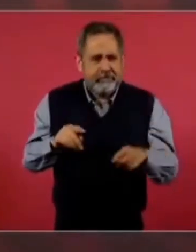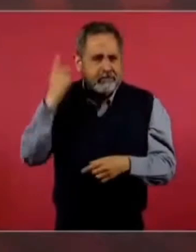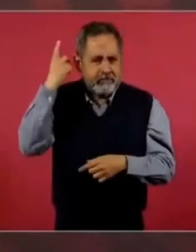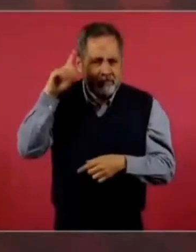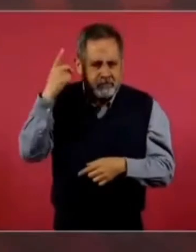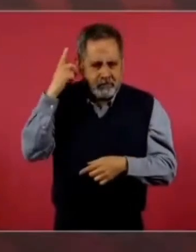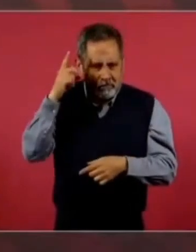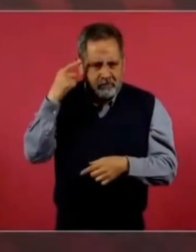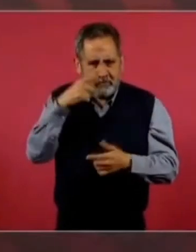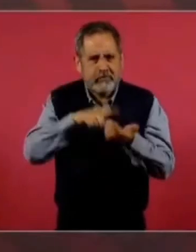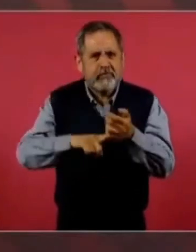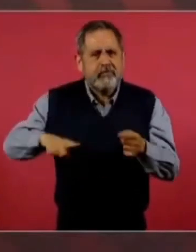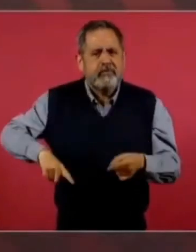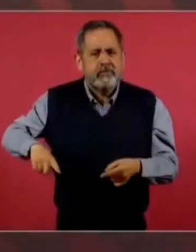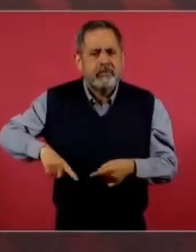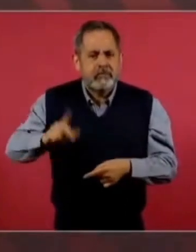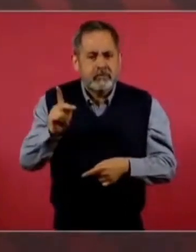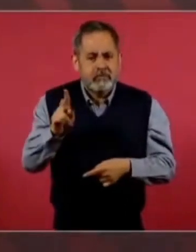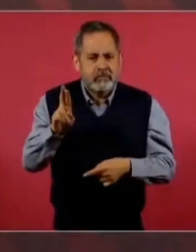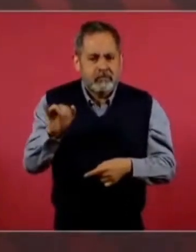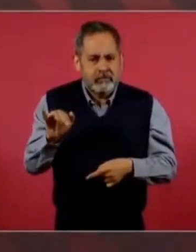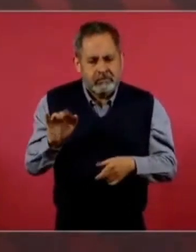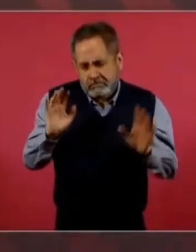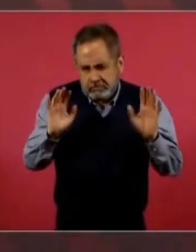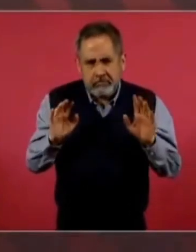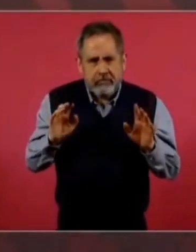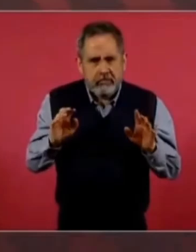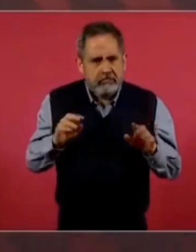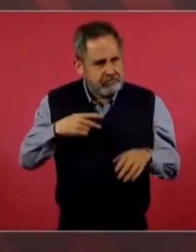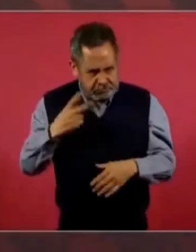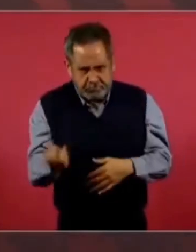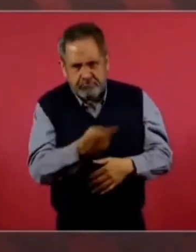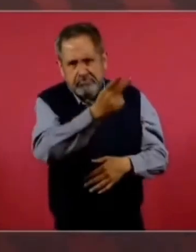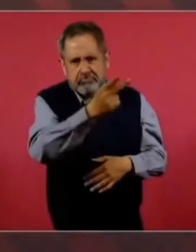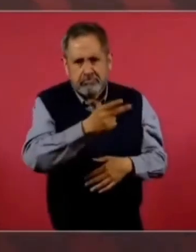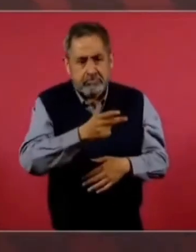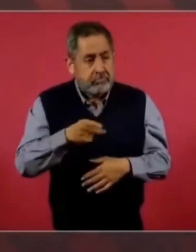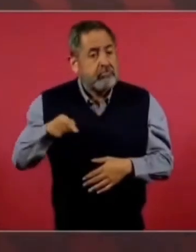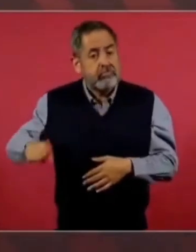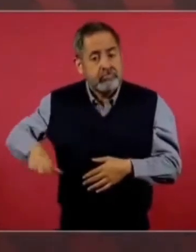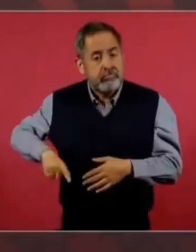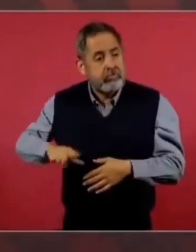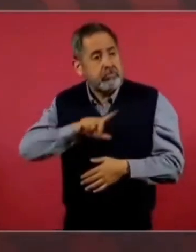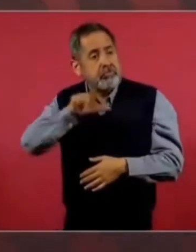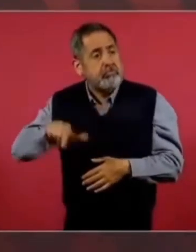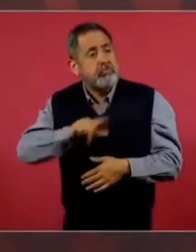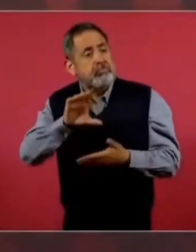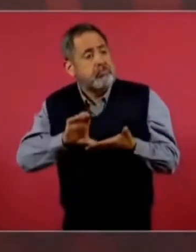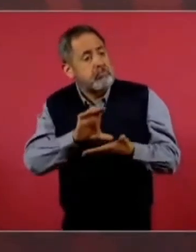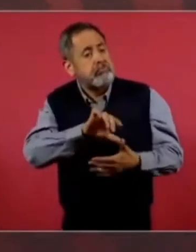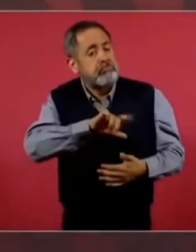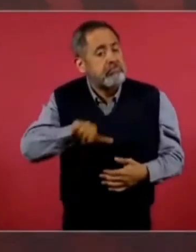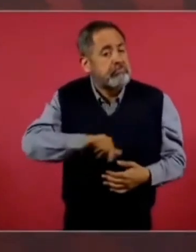Durango, que gobierna el PRI. Pregúntenle a los